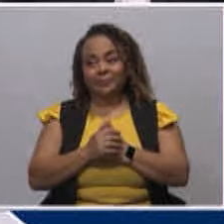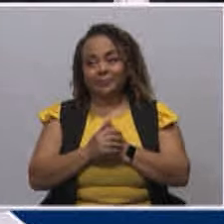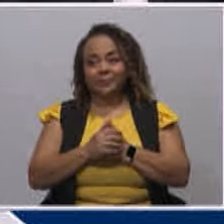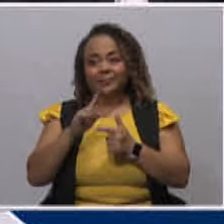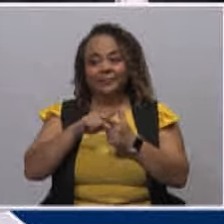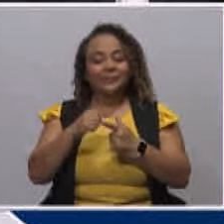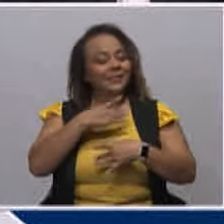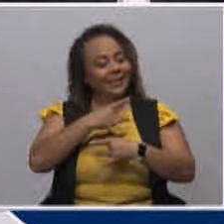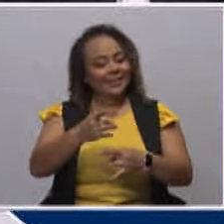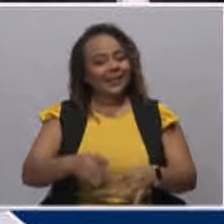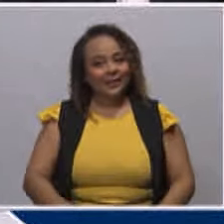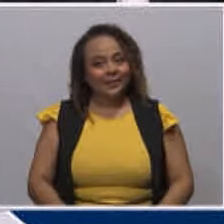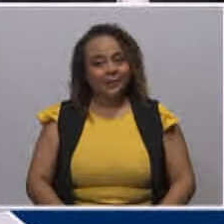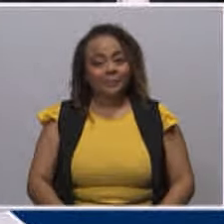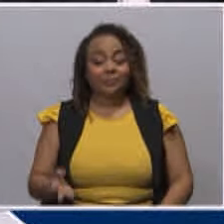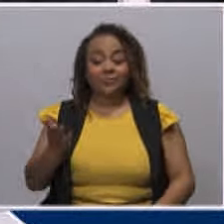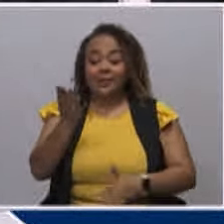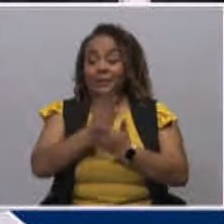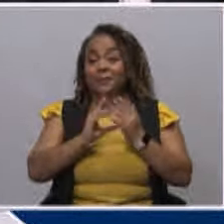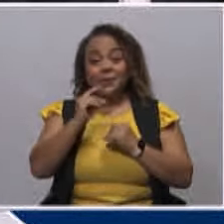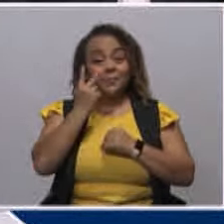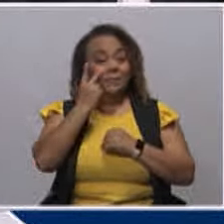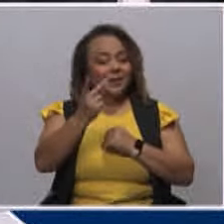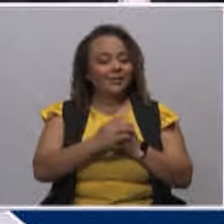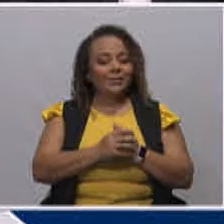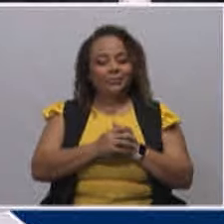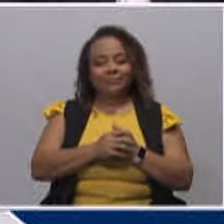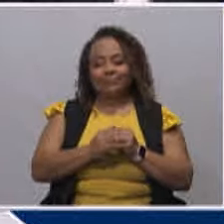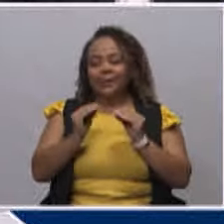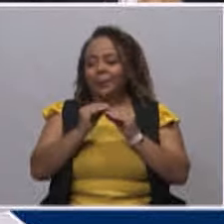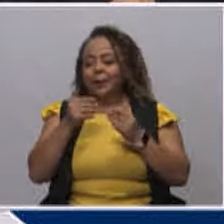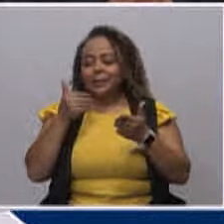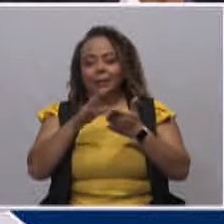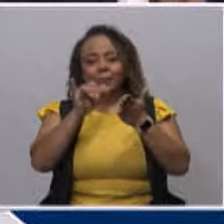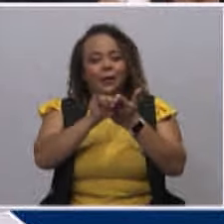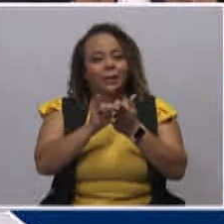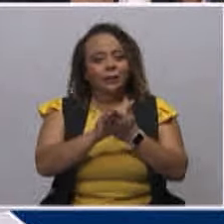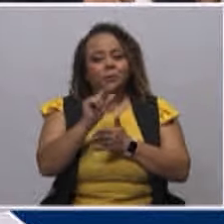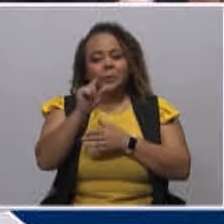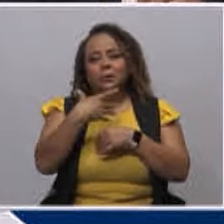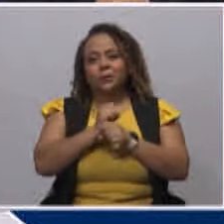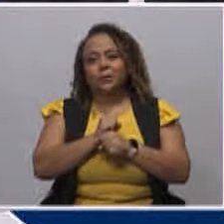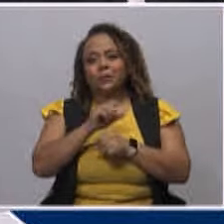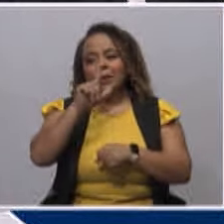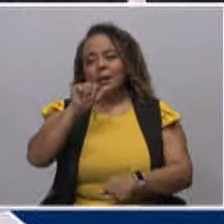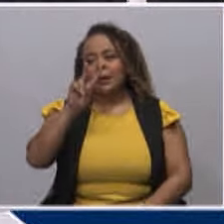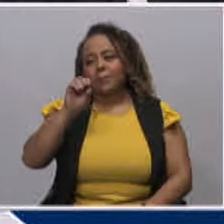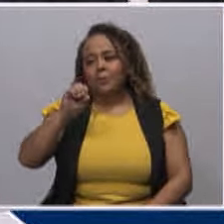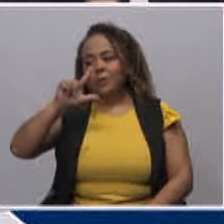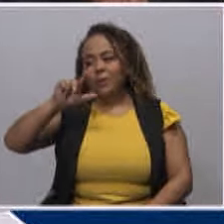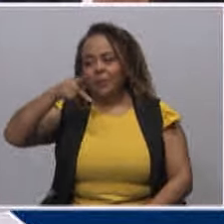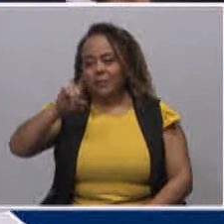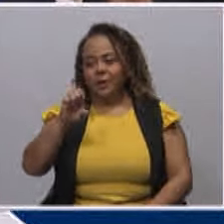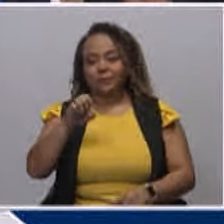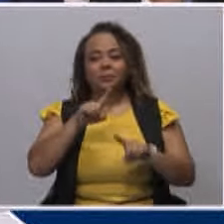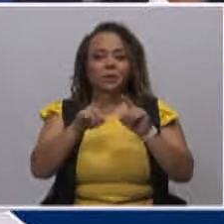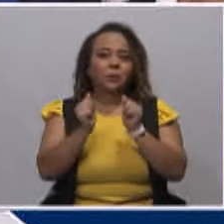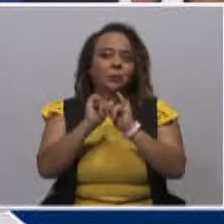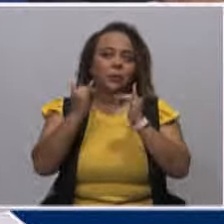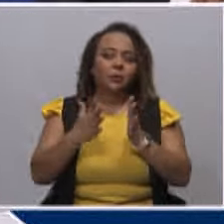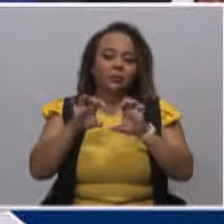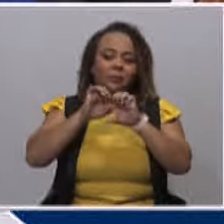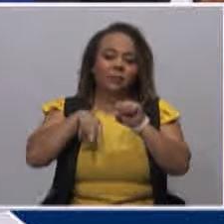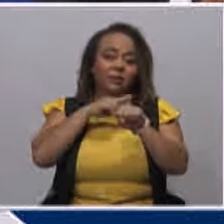pues muy interesante es algo que no habíamos visto lo más cercano a esto fue un poquito lo que hizo la gope recuerda pero eran con jugadores de